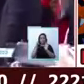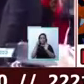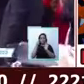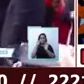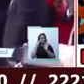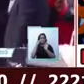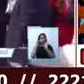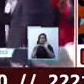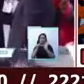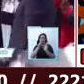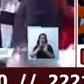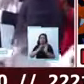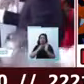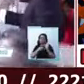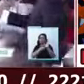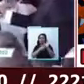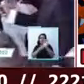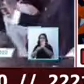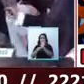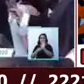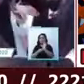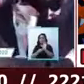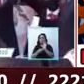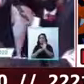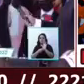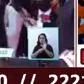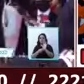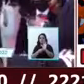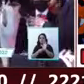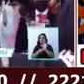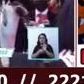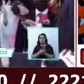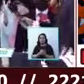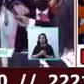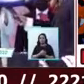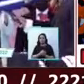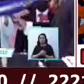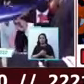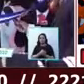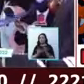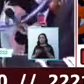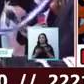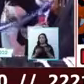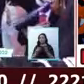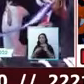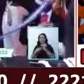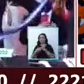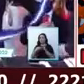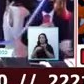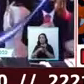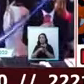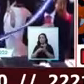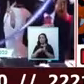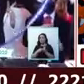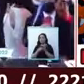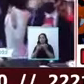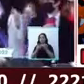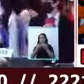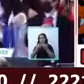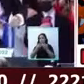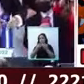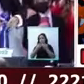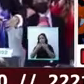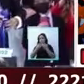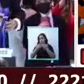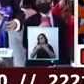Sí. Saludos. Saludos, bueno, José. Saludos. Desde Los Ángeles, California, un compatriota migrante que allá tenemos gran audiencia. En